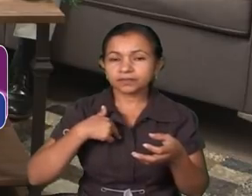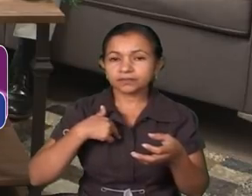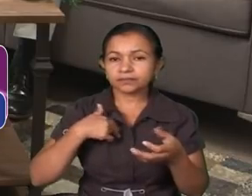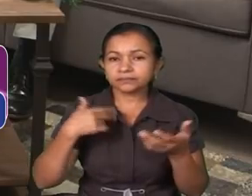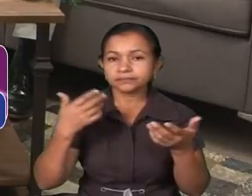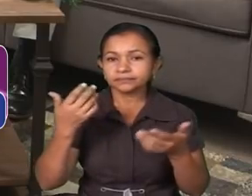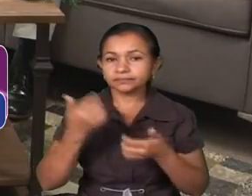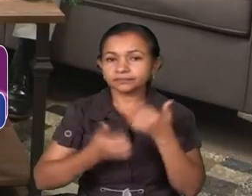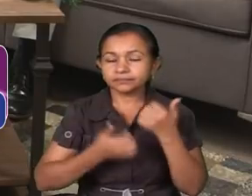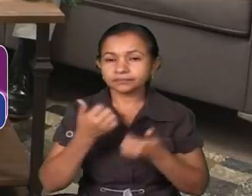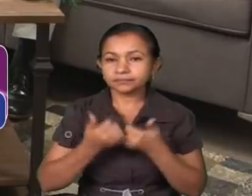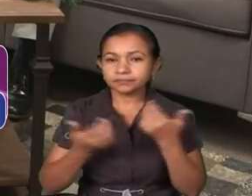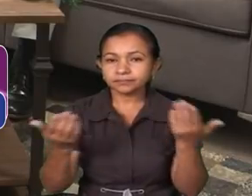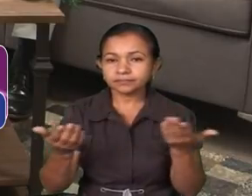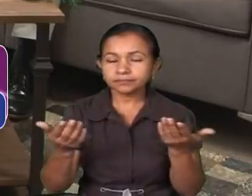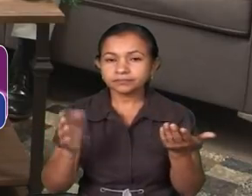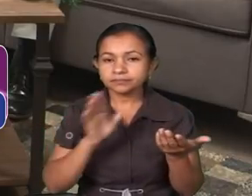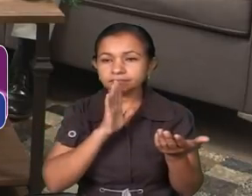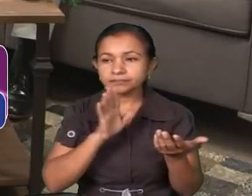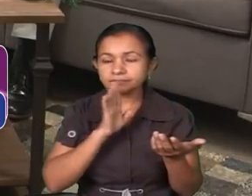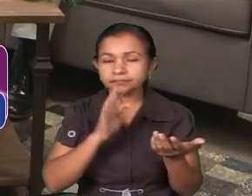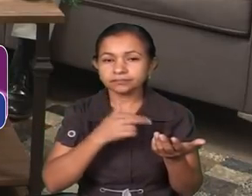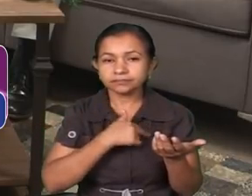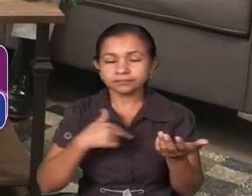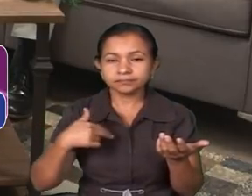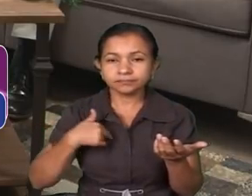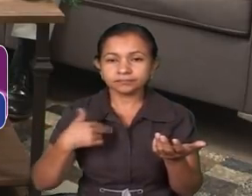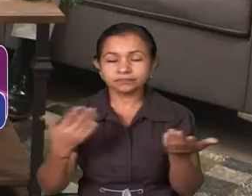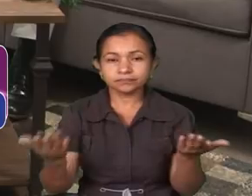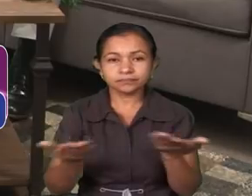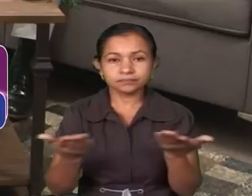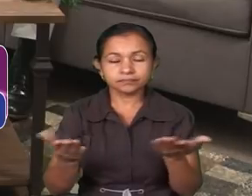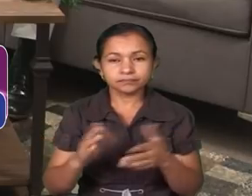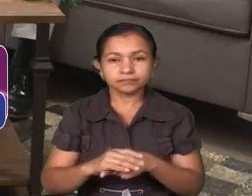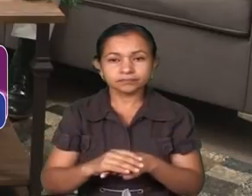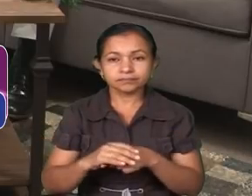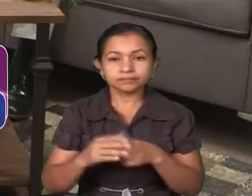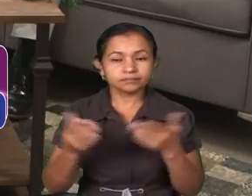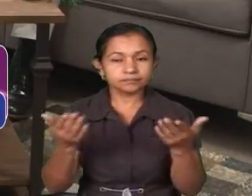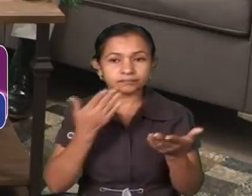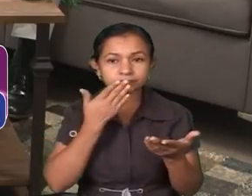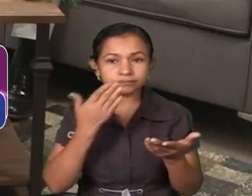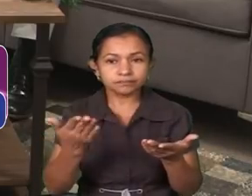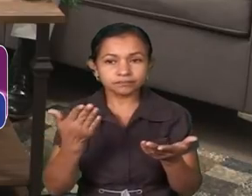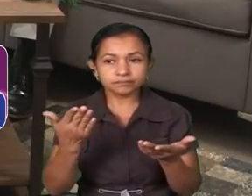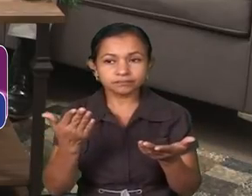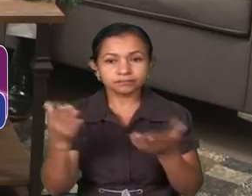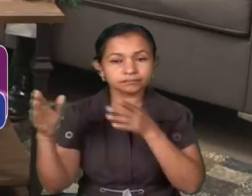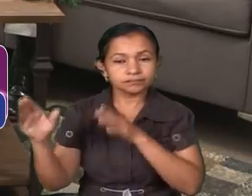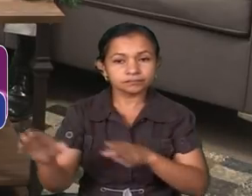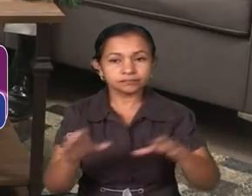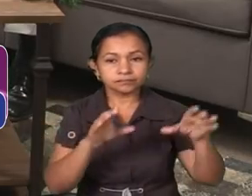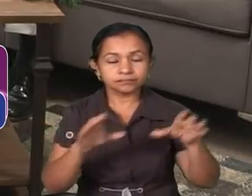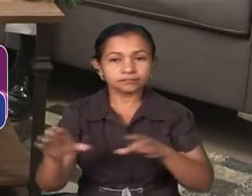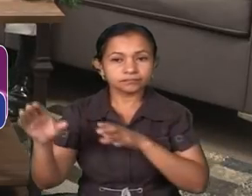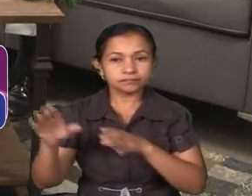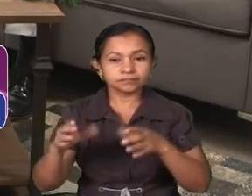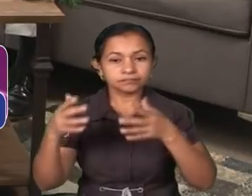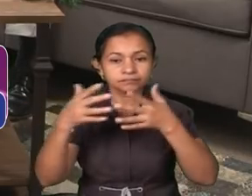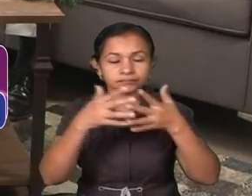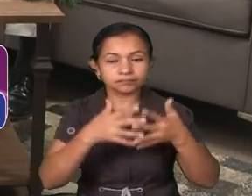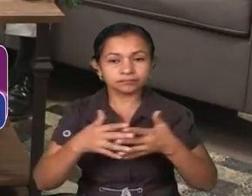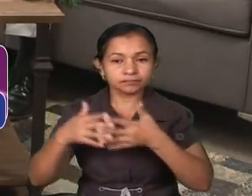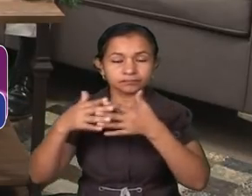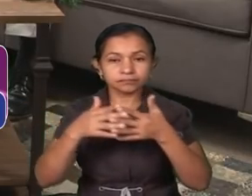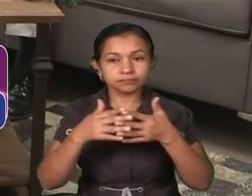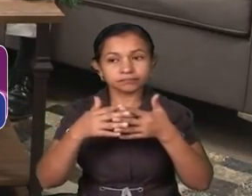contexto, o se trata de gestar un contexto ideal para las acciones injerencistas de los Estados Unidos,